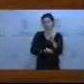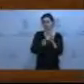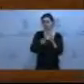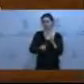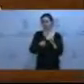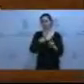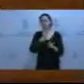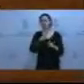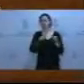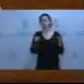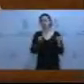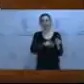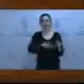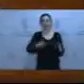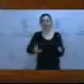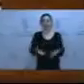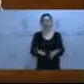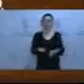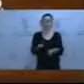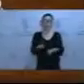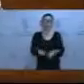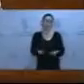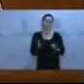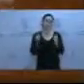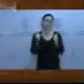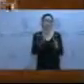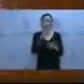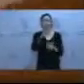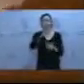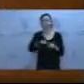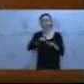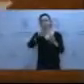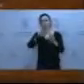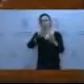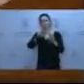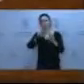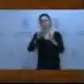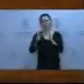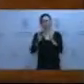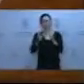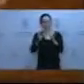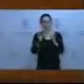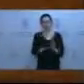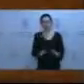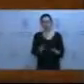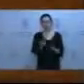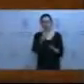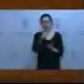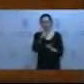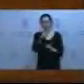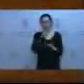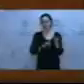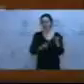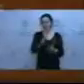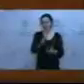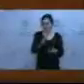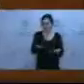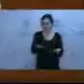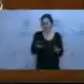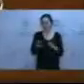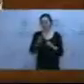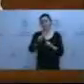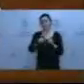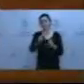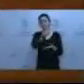Cantabria incrementa el 2,6% en el mismo periodo de dificultades económicas. Y Galicia,